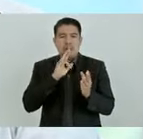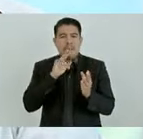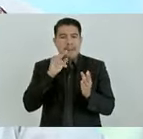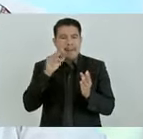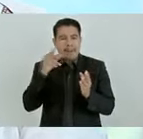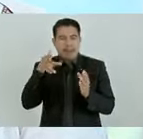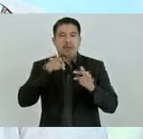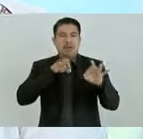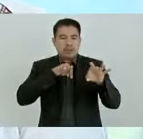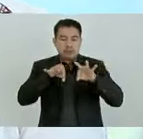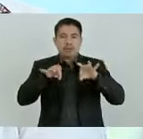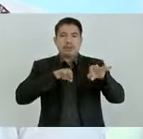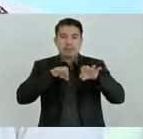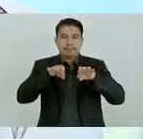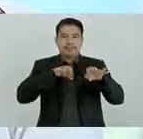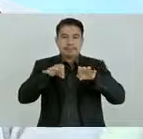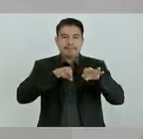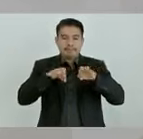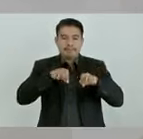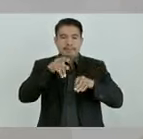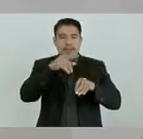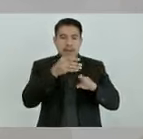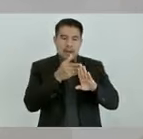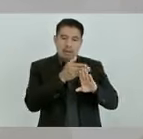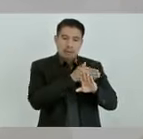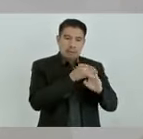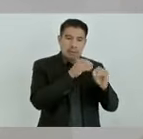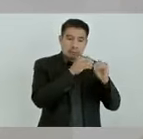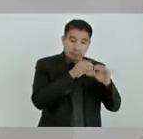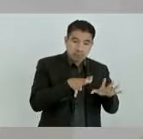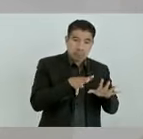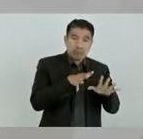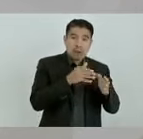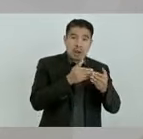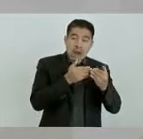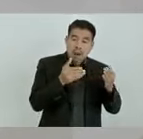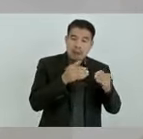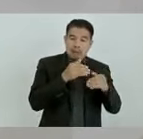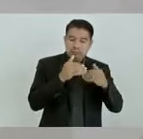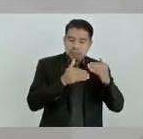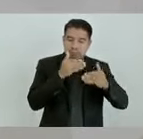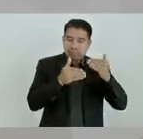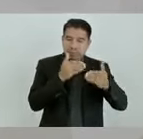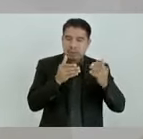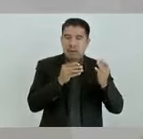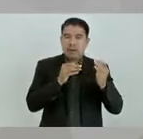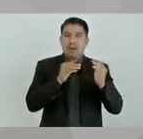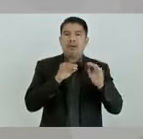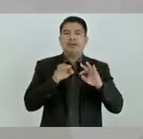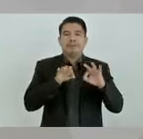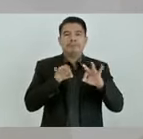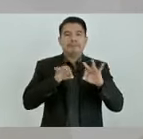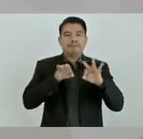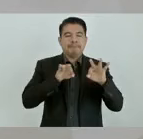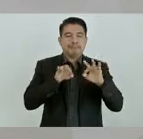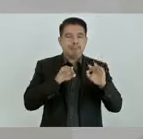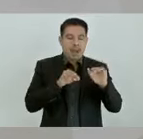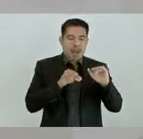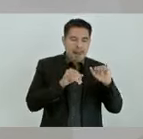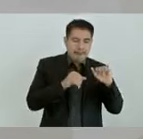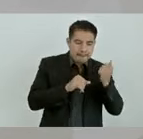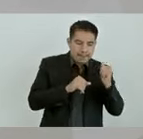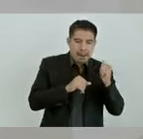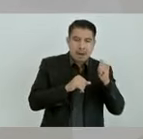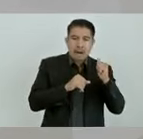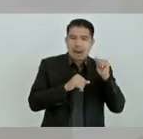los empleos que se perdieron por la pandemia. Abril, mayo,